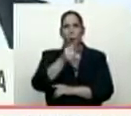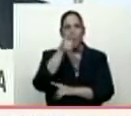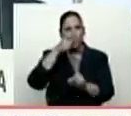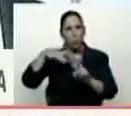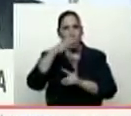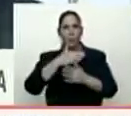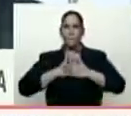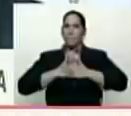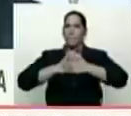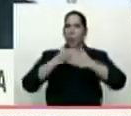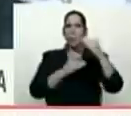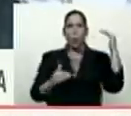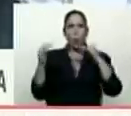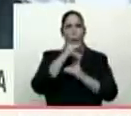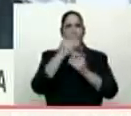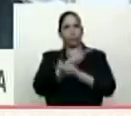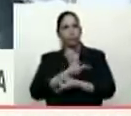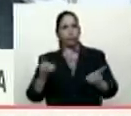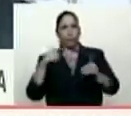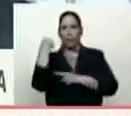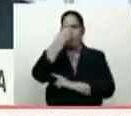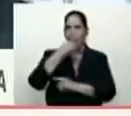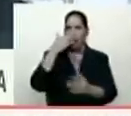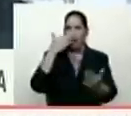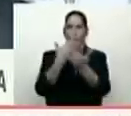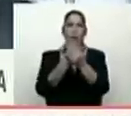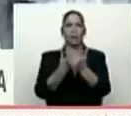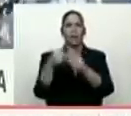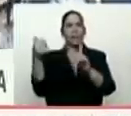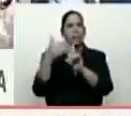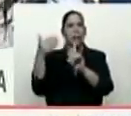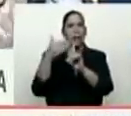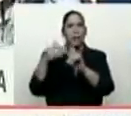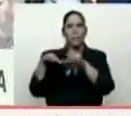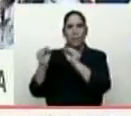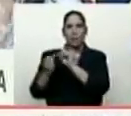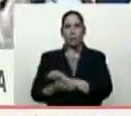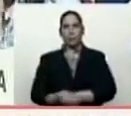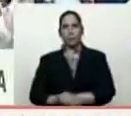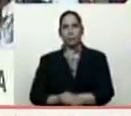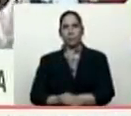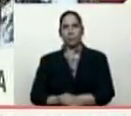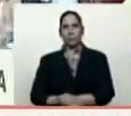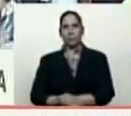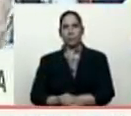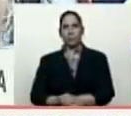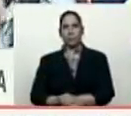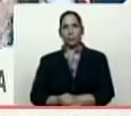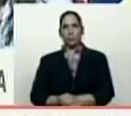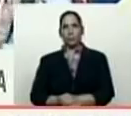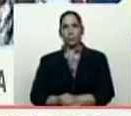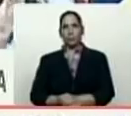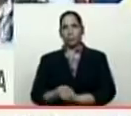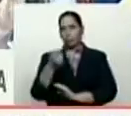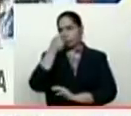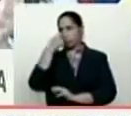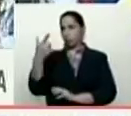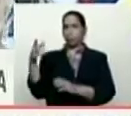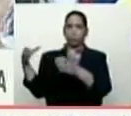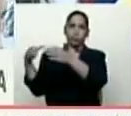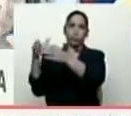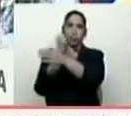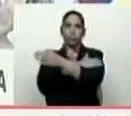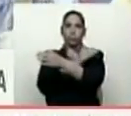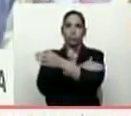moral, su dignidad, su cara ante los ataques del imperialismo. Allá aquellos que no aguantan